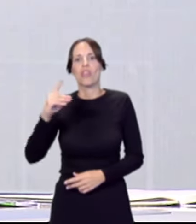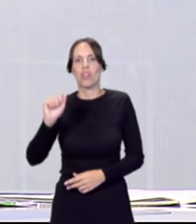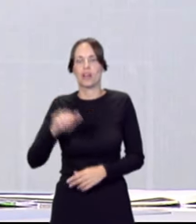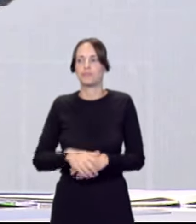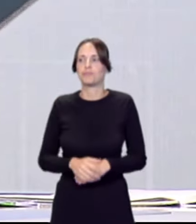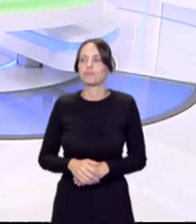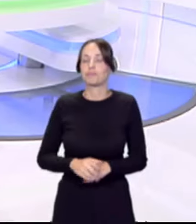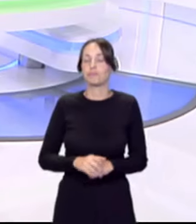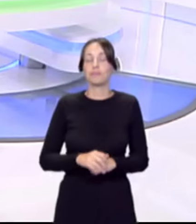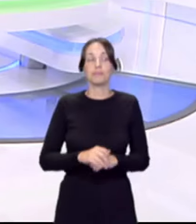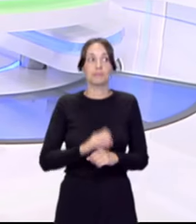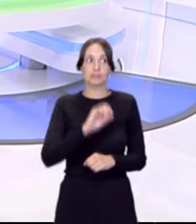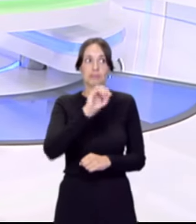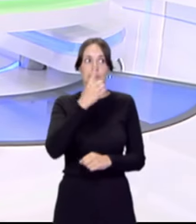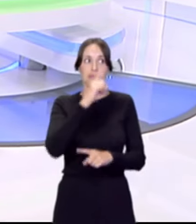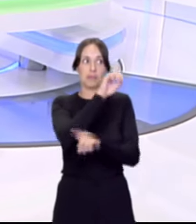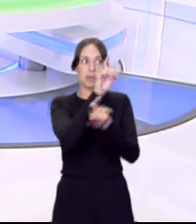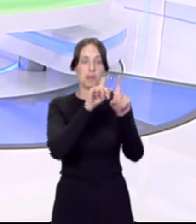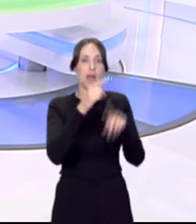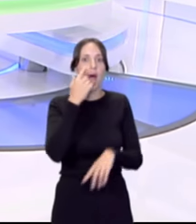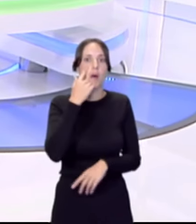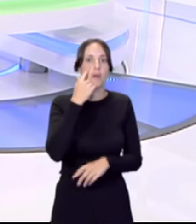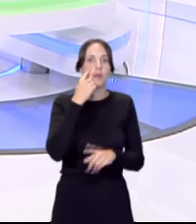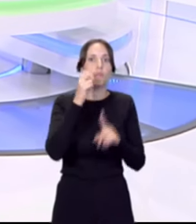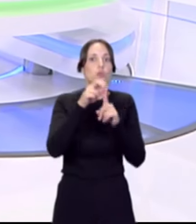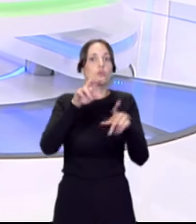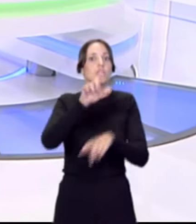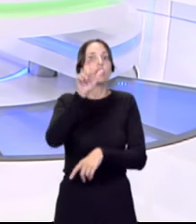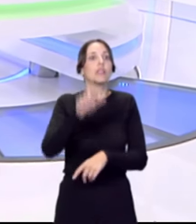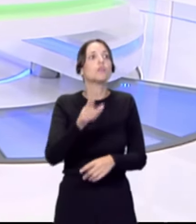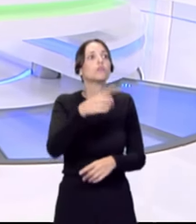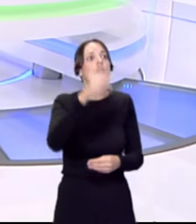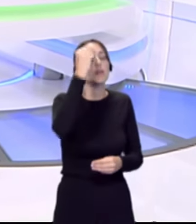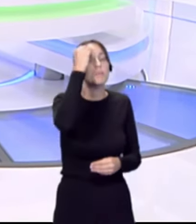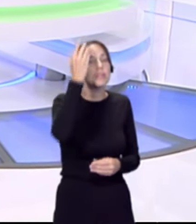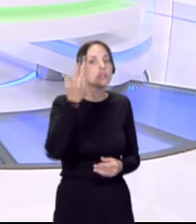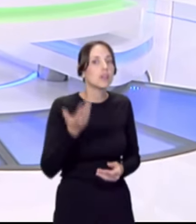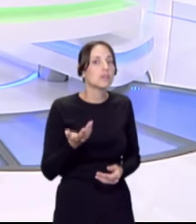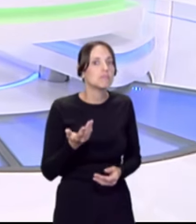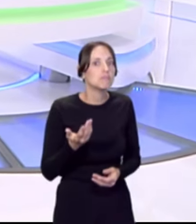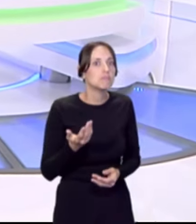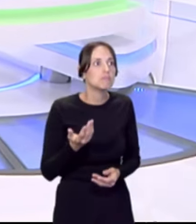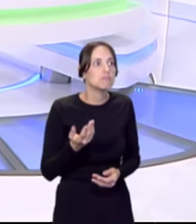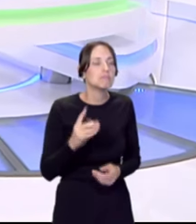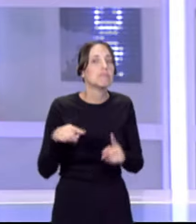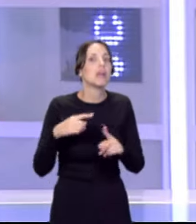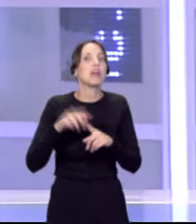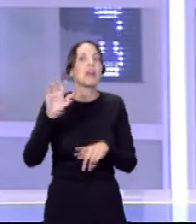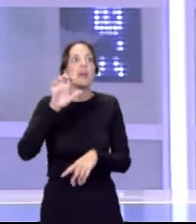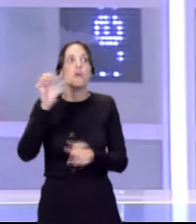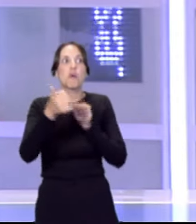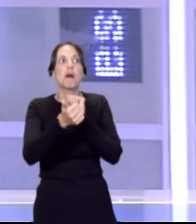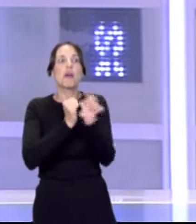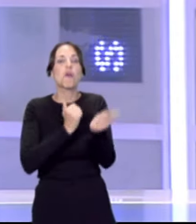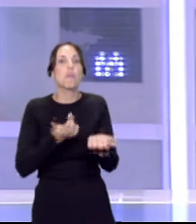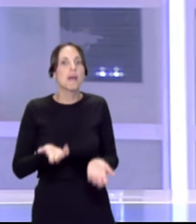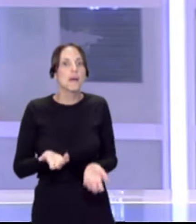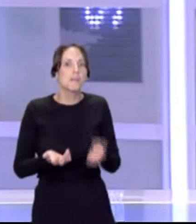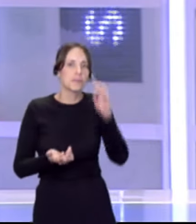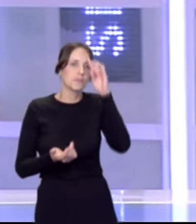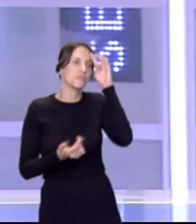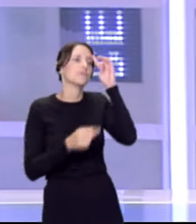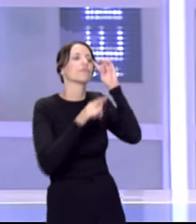parece esta postura de Meloni? ¿Y está tomando buena nota de ello, de lo que está haciendo Meloni la Unión Europea. Ese es el problema, porque a mí lo que me parece, lo